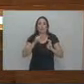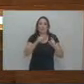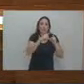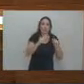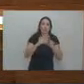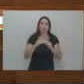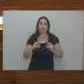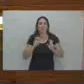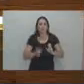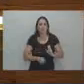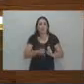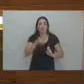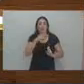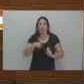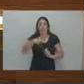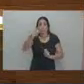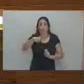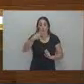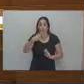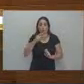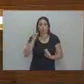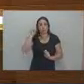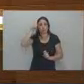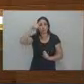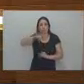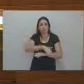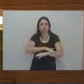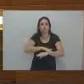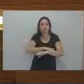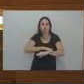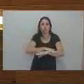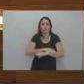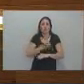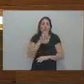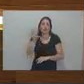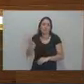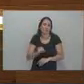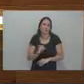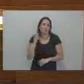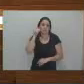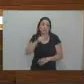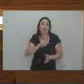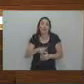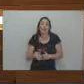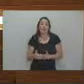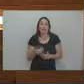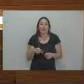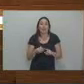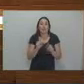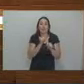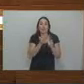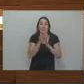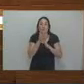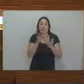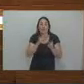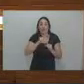en ambos lugares, durante mucho tiempo, ha gobernado el Partido Socialista. Y esto hace que se adquieran inercias que, desde fuera,